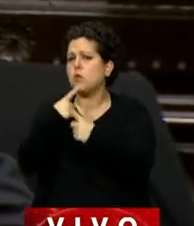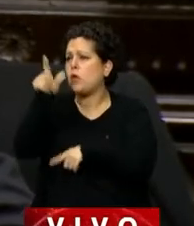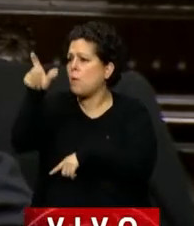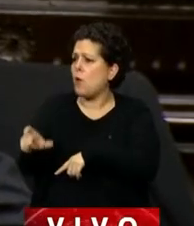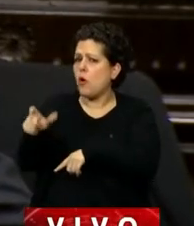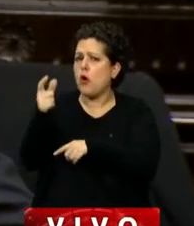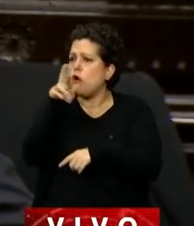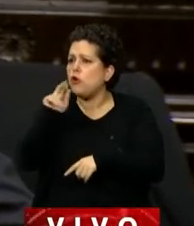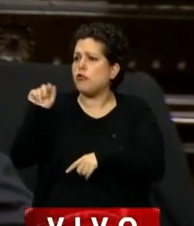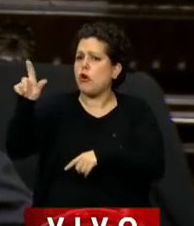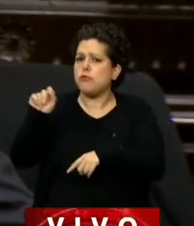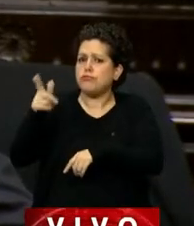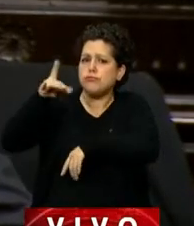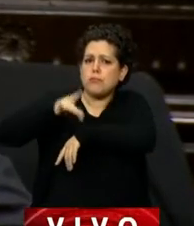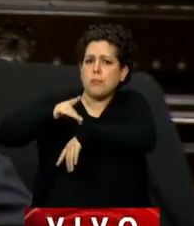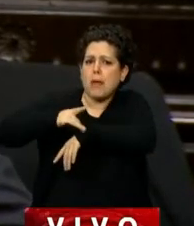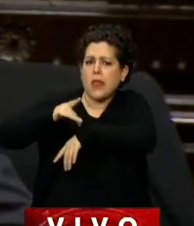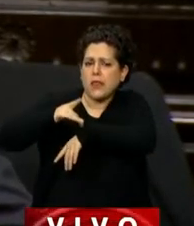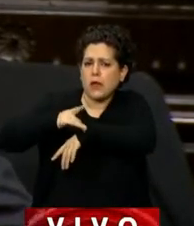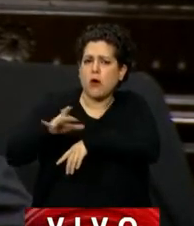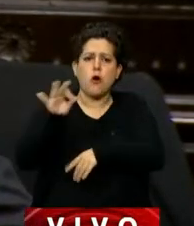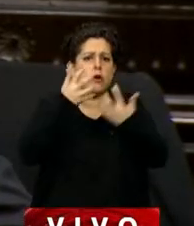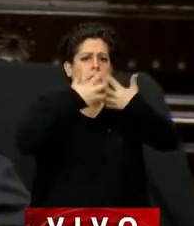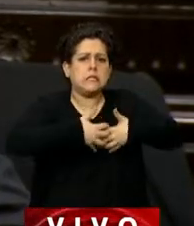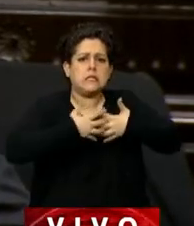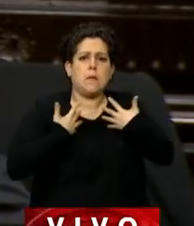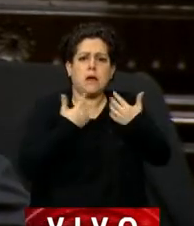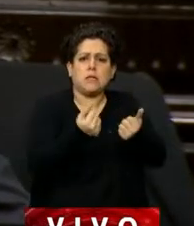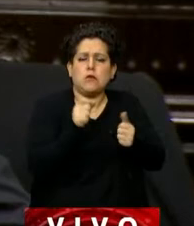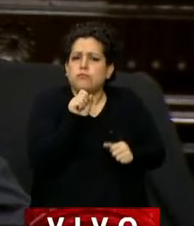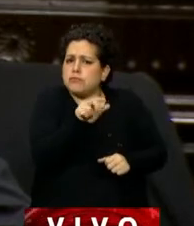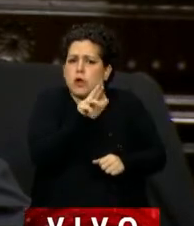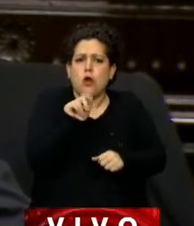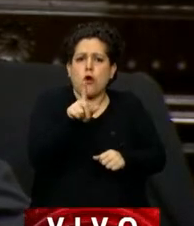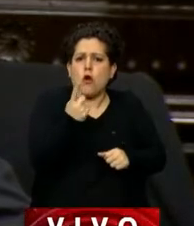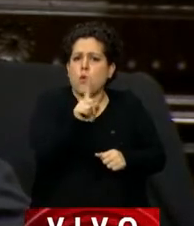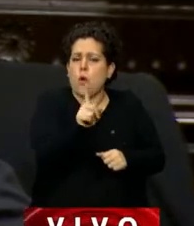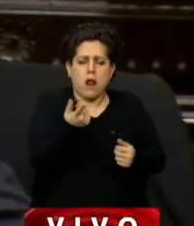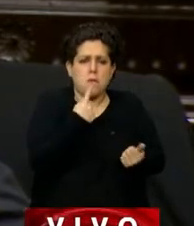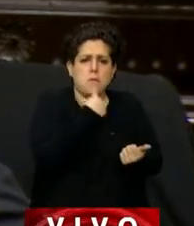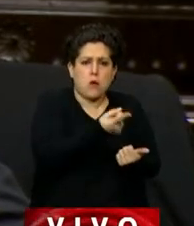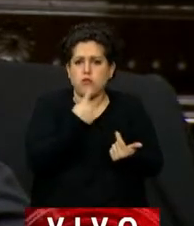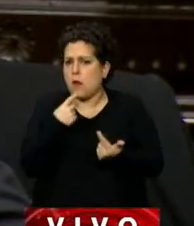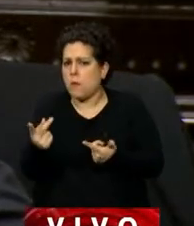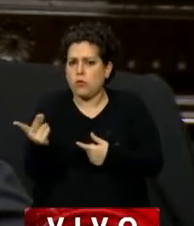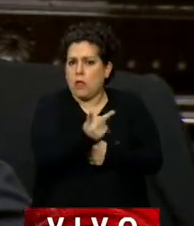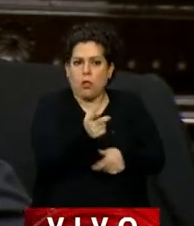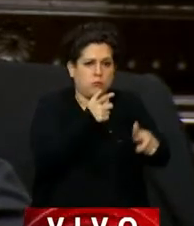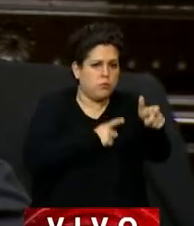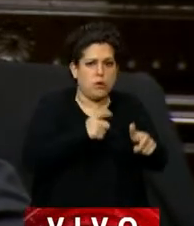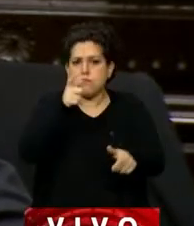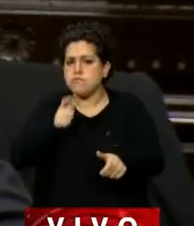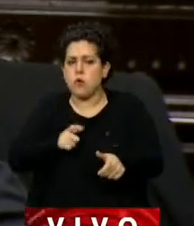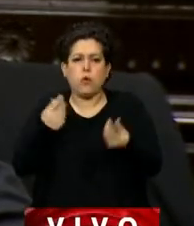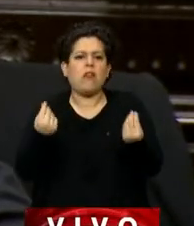qué función tiene el sistema de salud, la mayoría nos va a contestar que